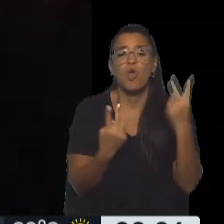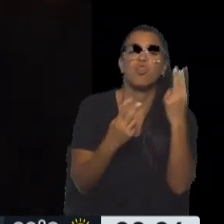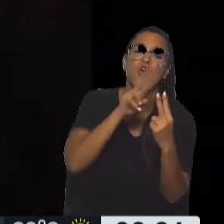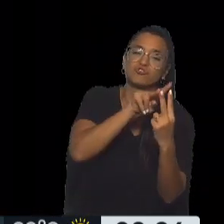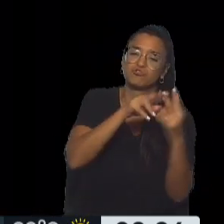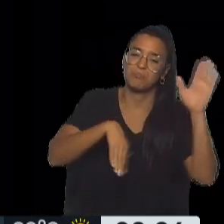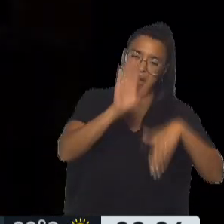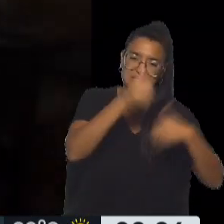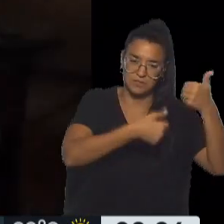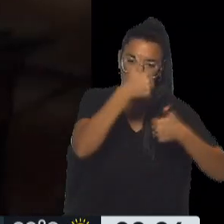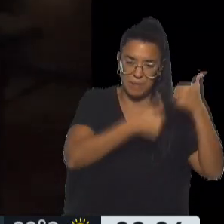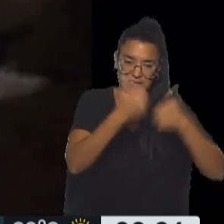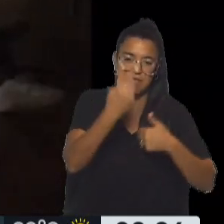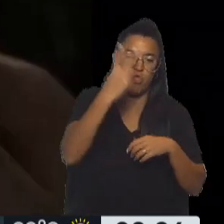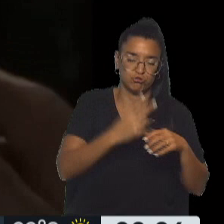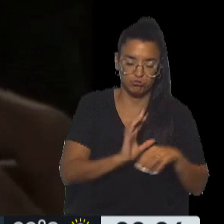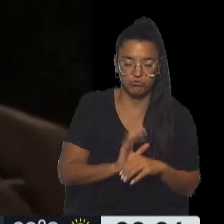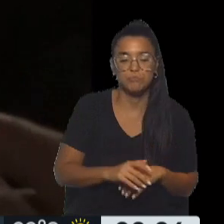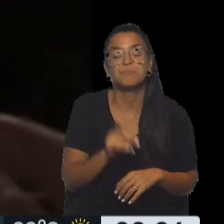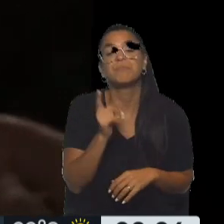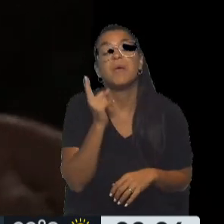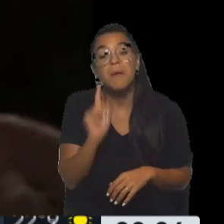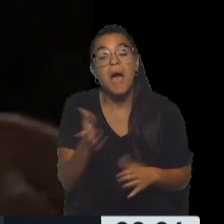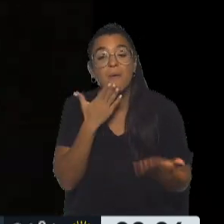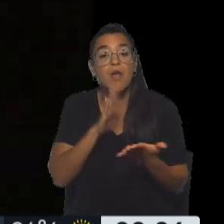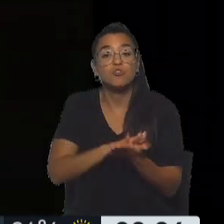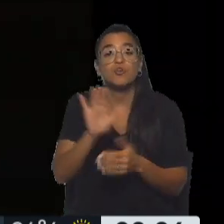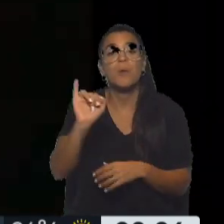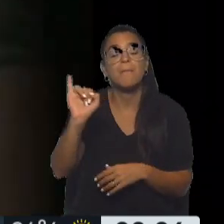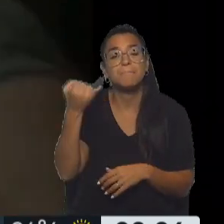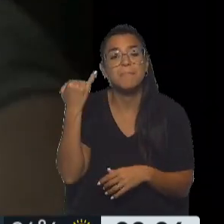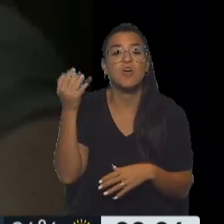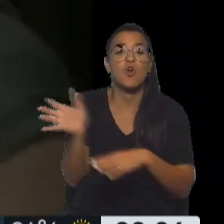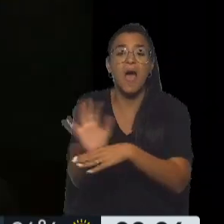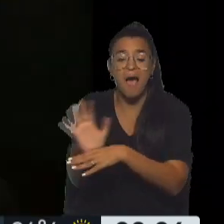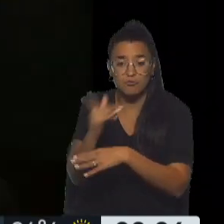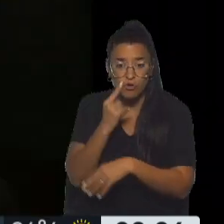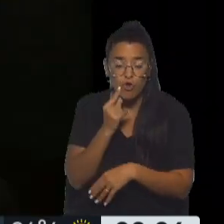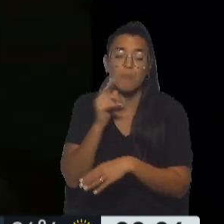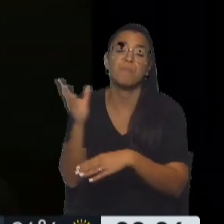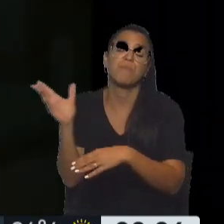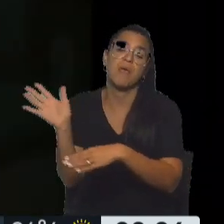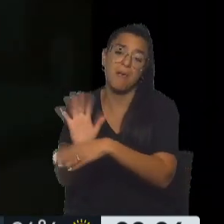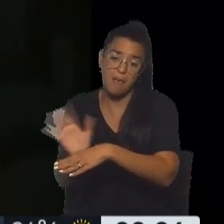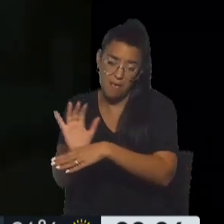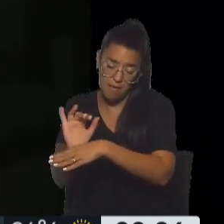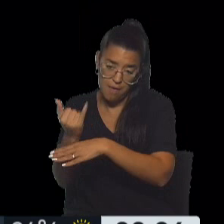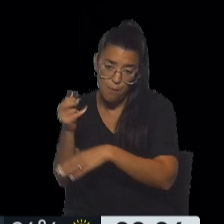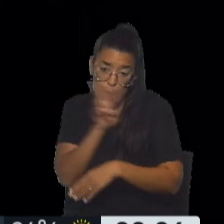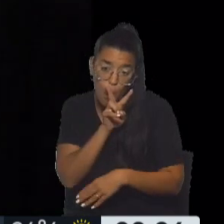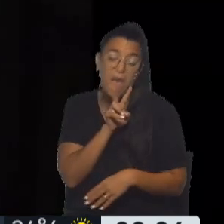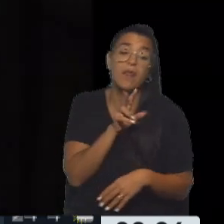partes al mismo tiempo. Ahora, hablando de los rubros Mejor Actor y Mejor Actriz, en Mejor